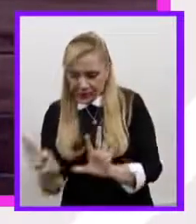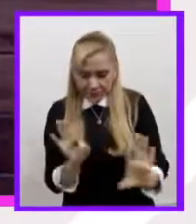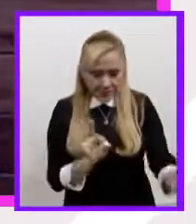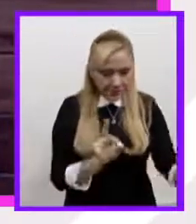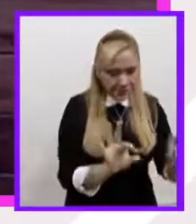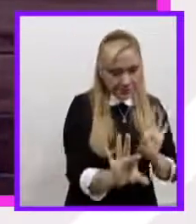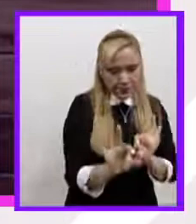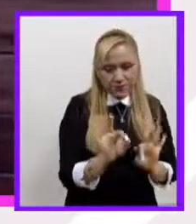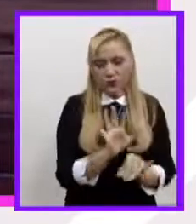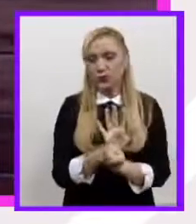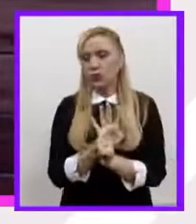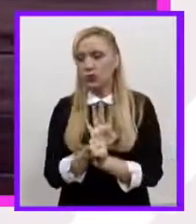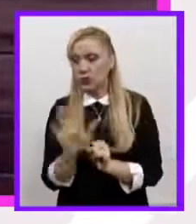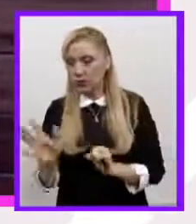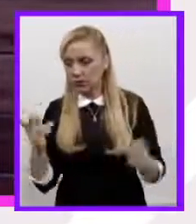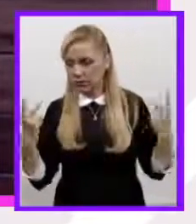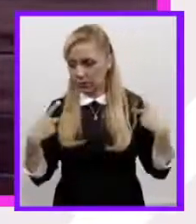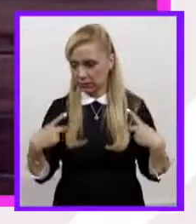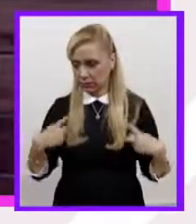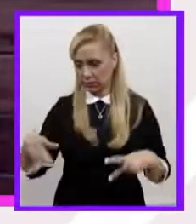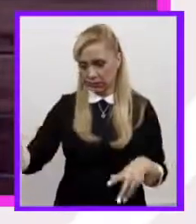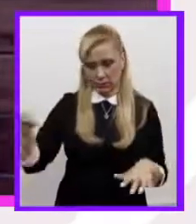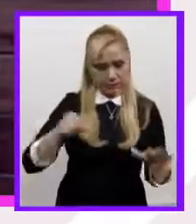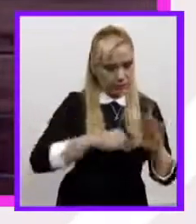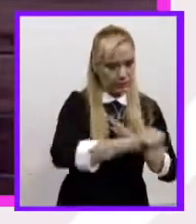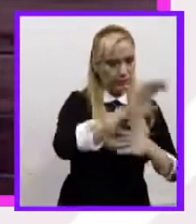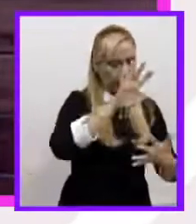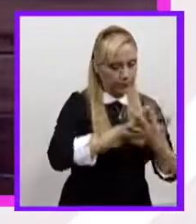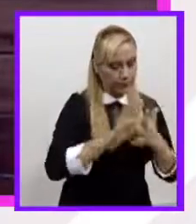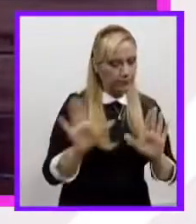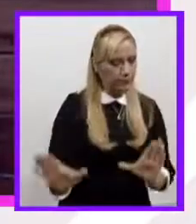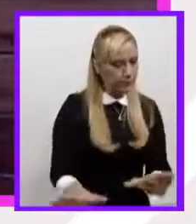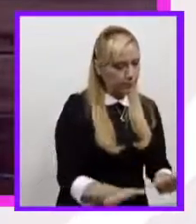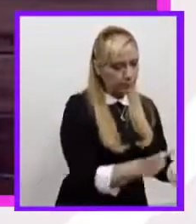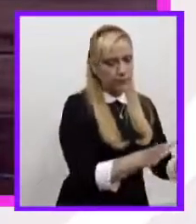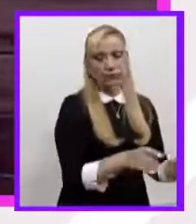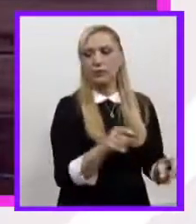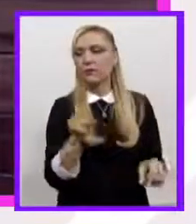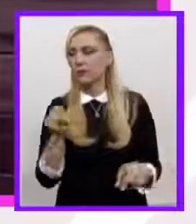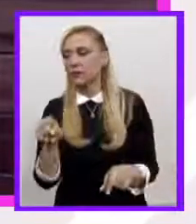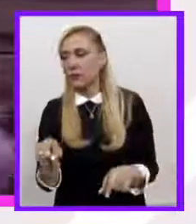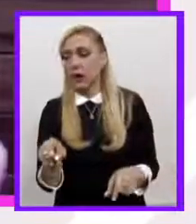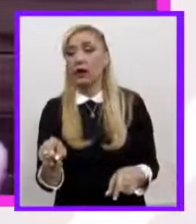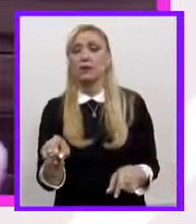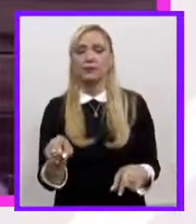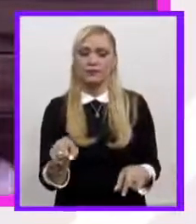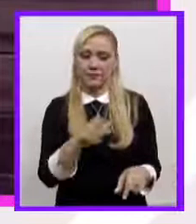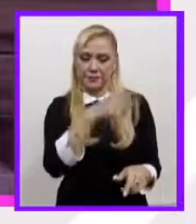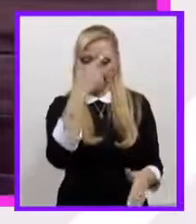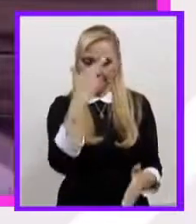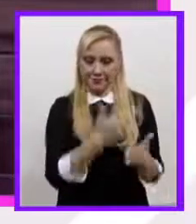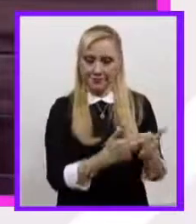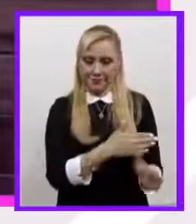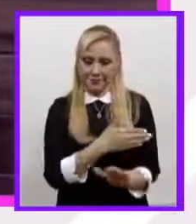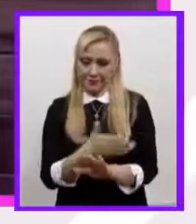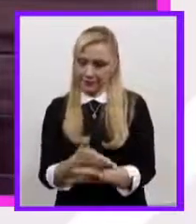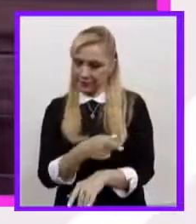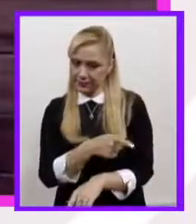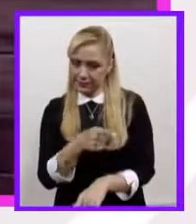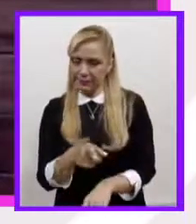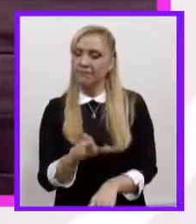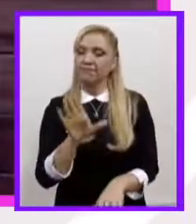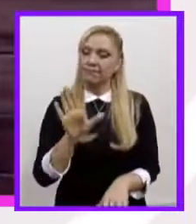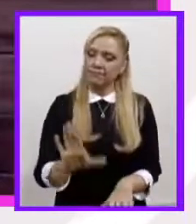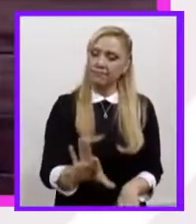decir, qué personas llegan efectivamente a la cárcel y son víctimas, siendo victimarios en esta línea difusa entre las víctimas